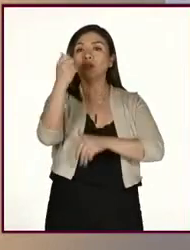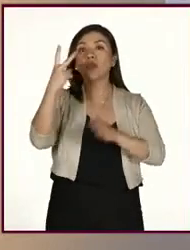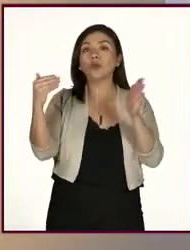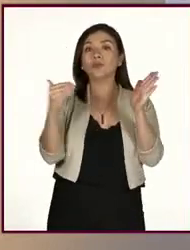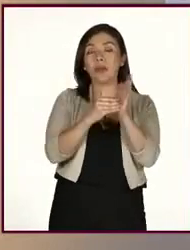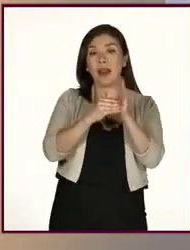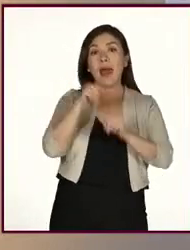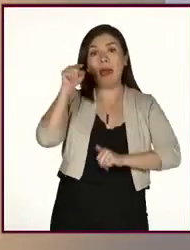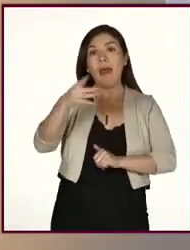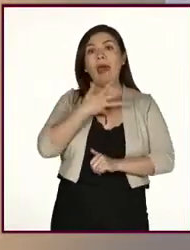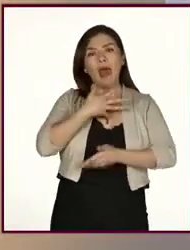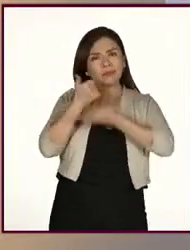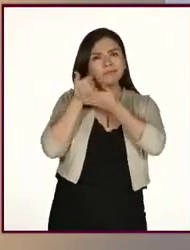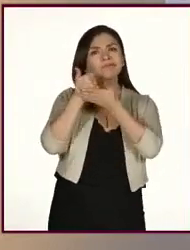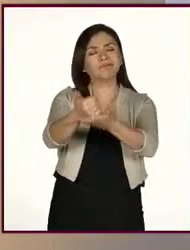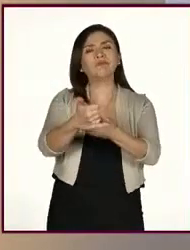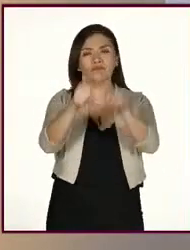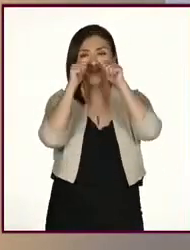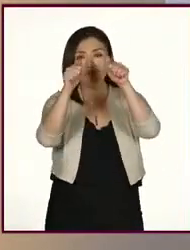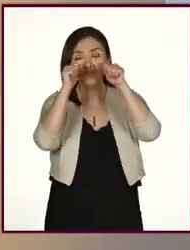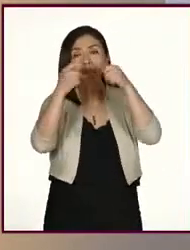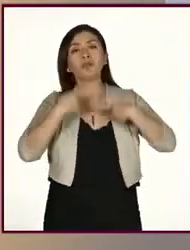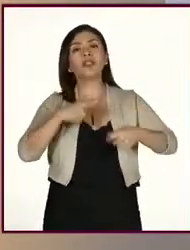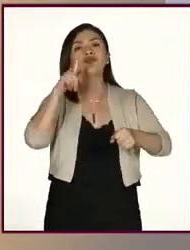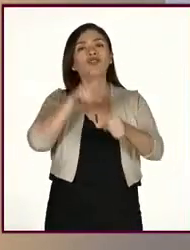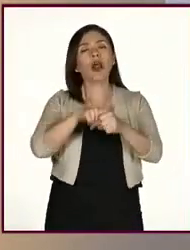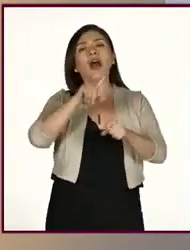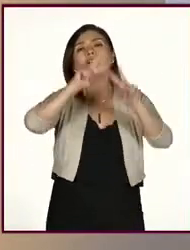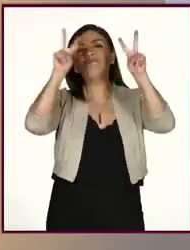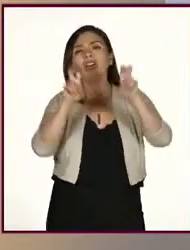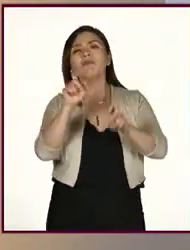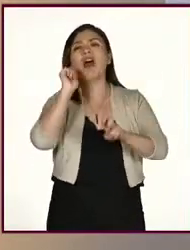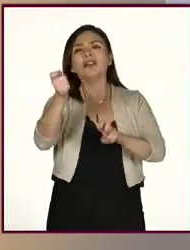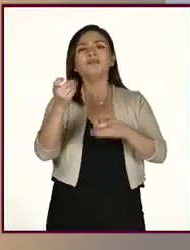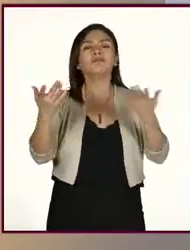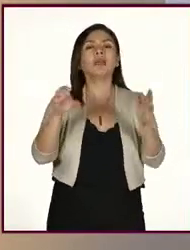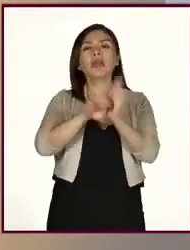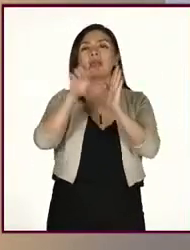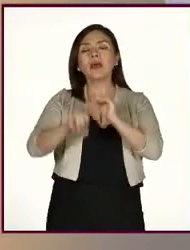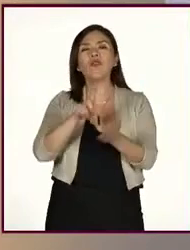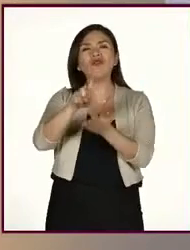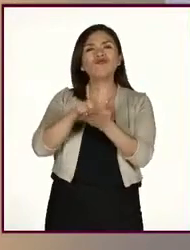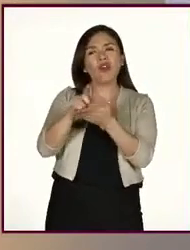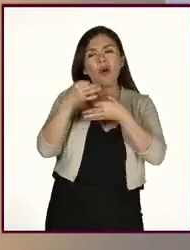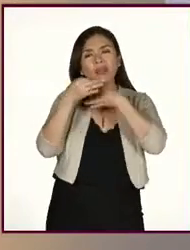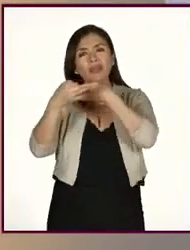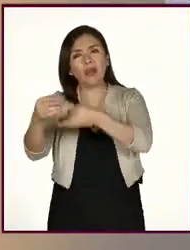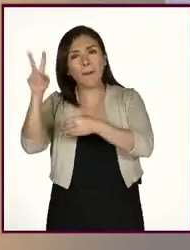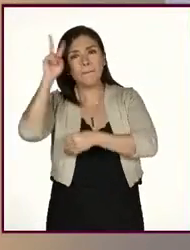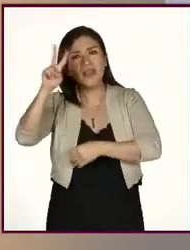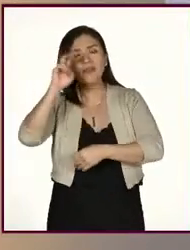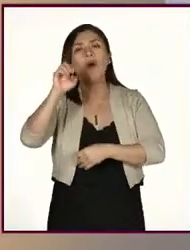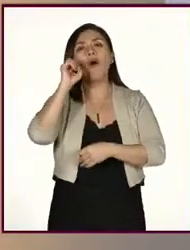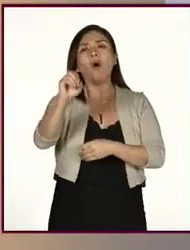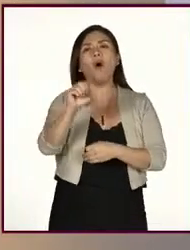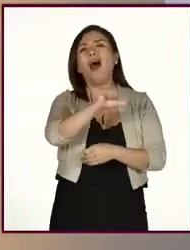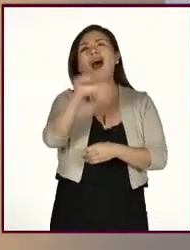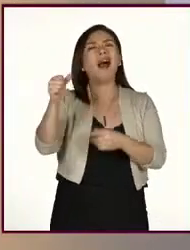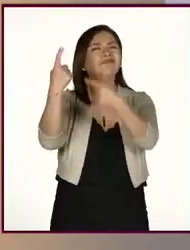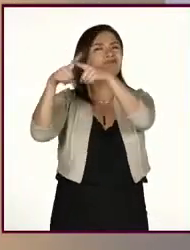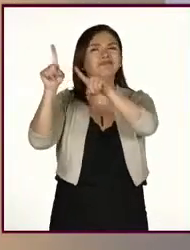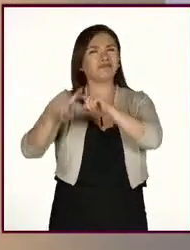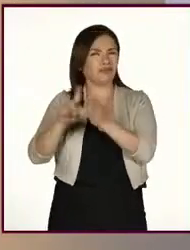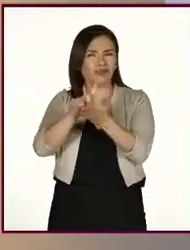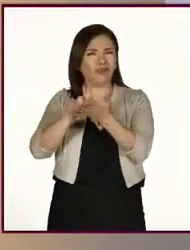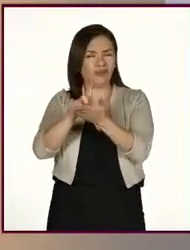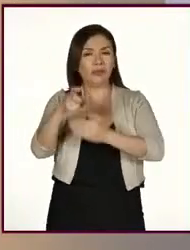800-911-2000 y allí les brindarán atención personalizada en problemas asociados al consumo de drogas o sustancias psicoactivas,